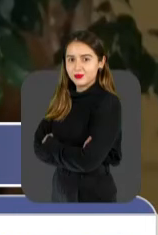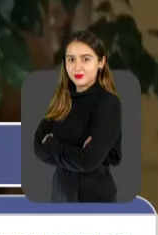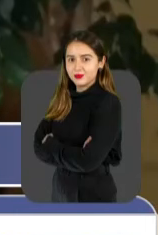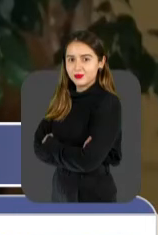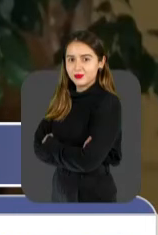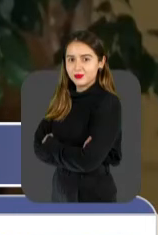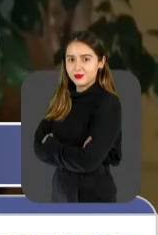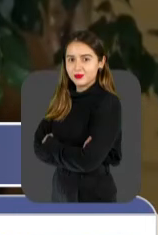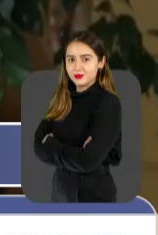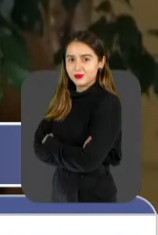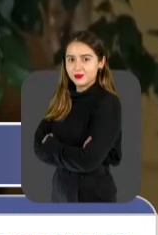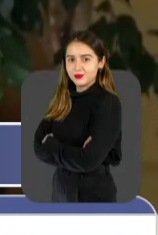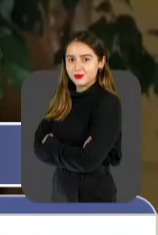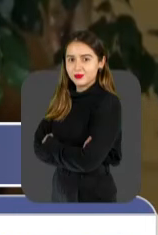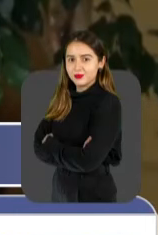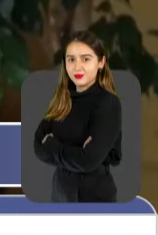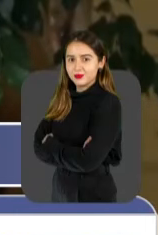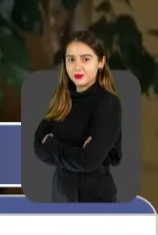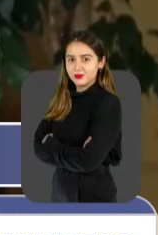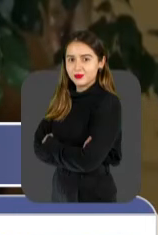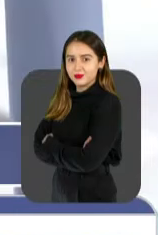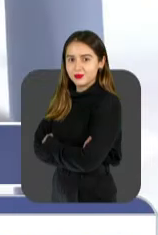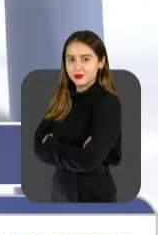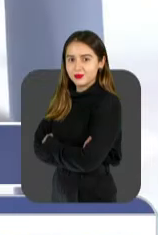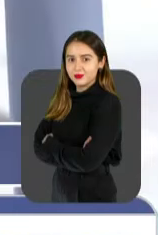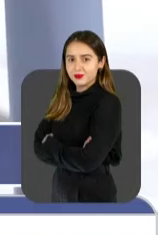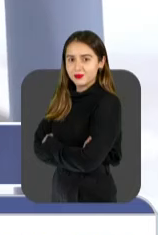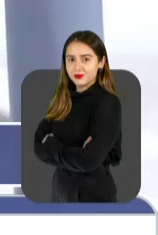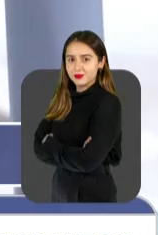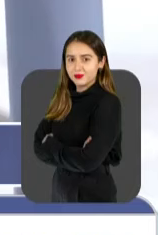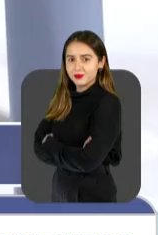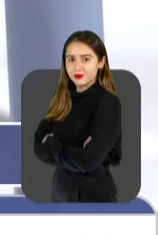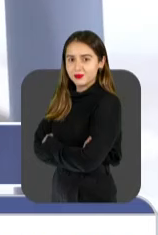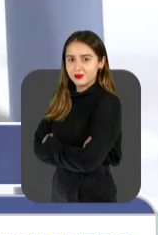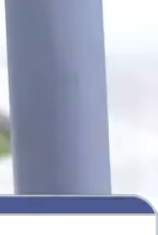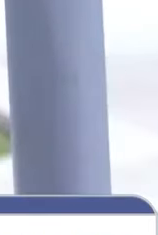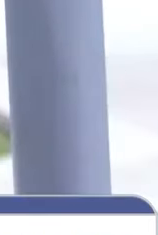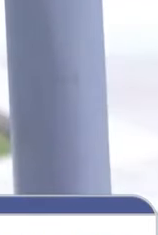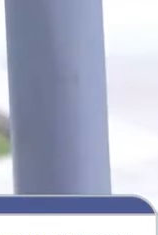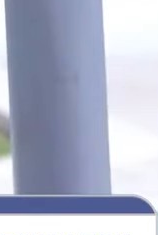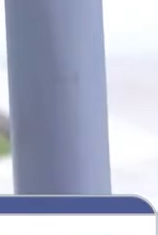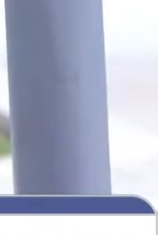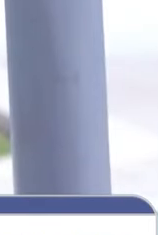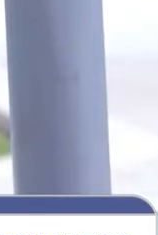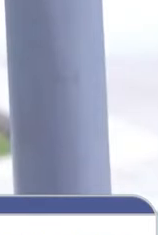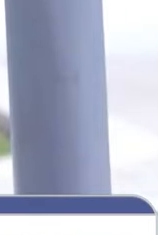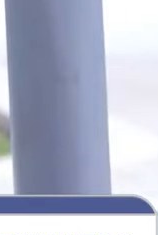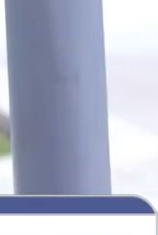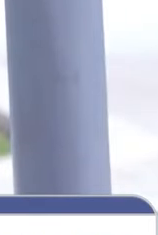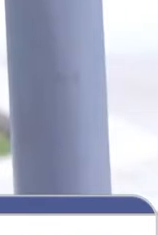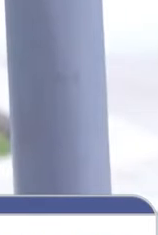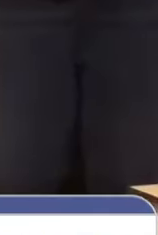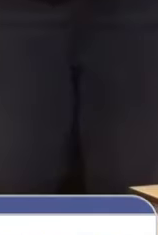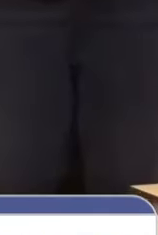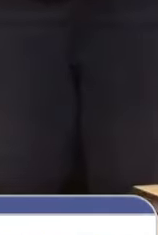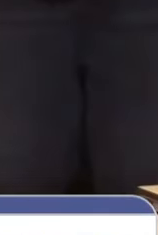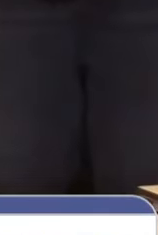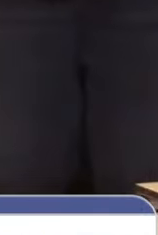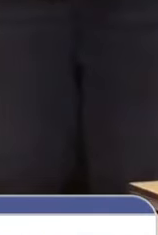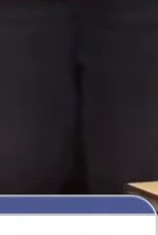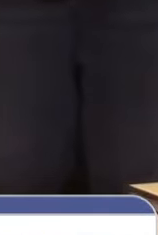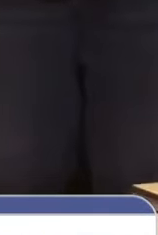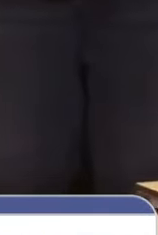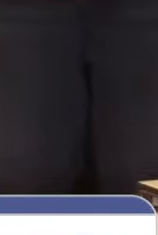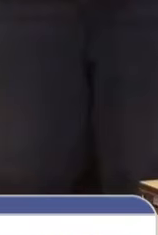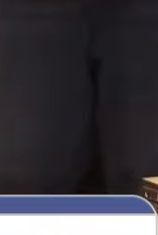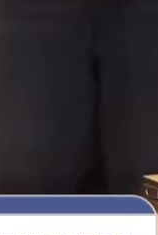Ministerio del interior así lo planteó el secretario general del gremial Juan Antonio coloma en cualquier gobierno normal un presidente le habría pedido